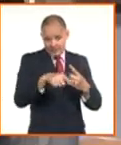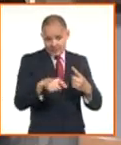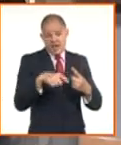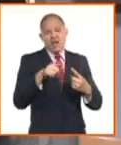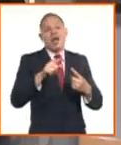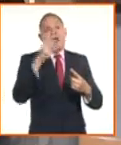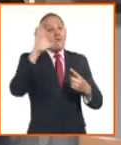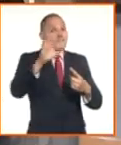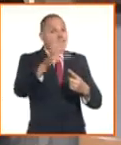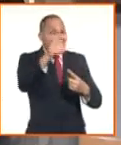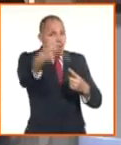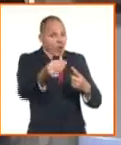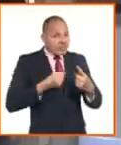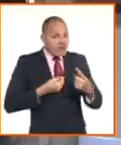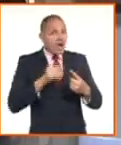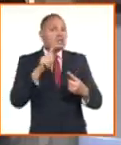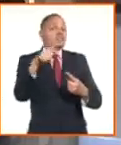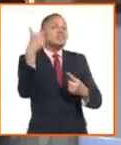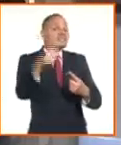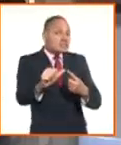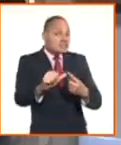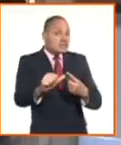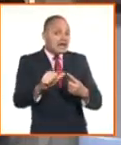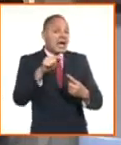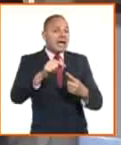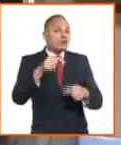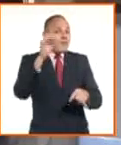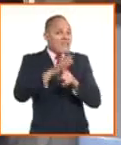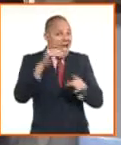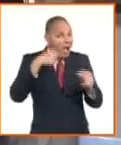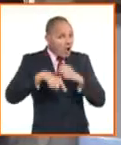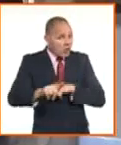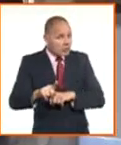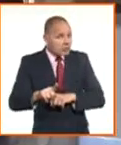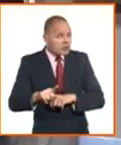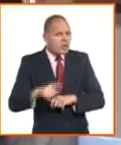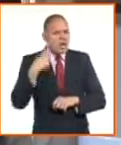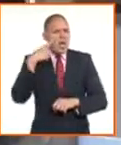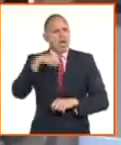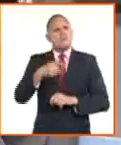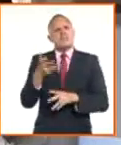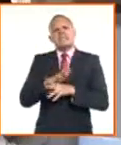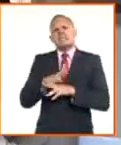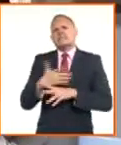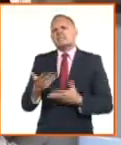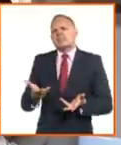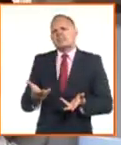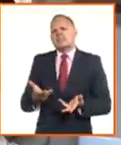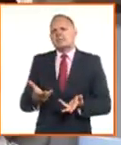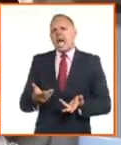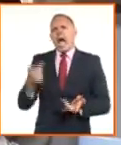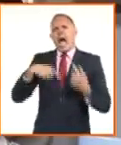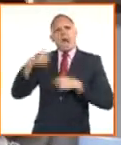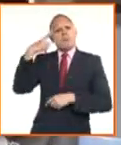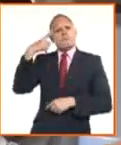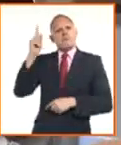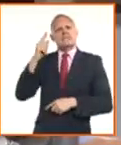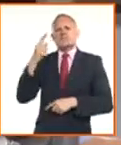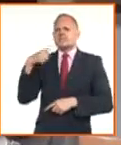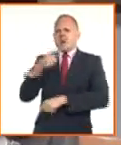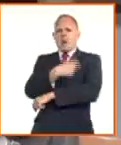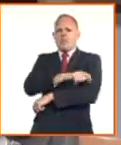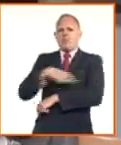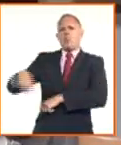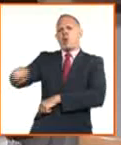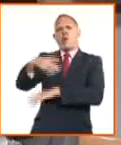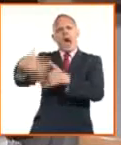aquí no genera en absoluto ningún fundamento, ninguna justificación para incrementar precios. O sea, que mañana